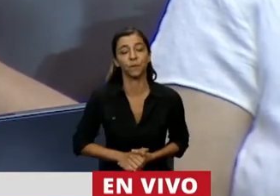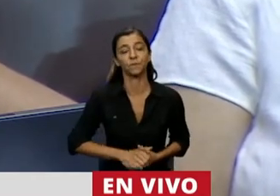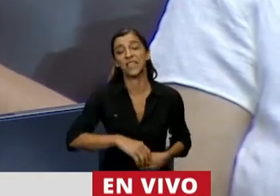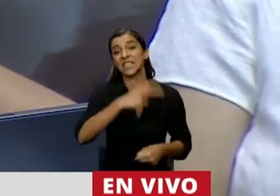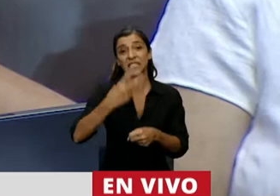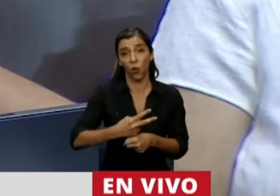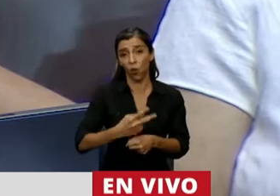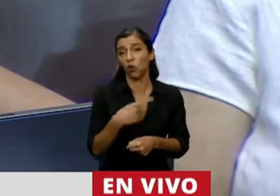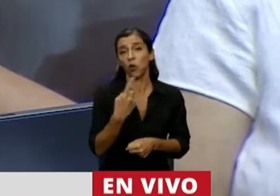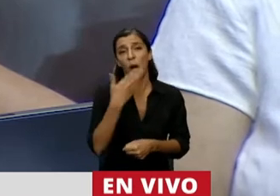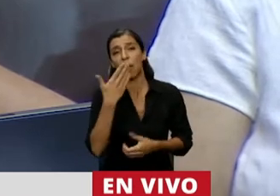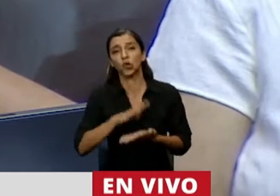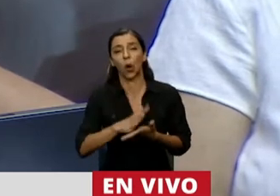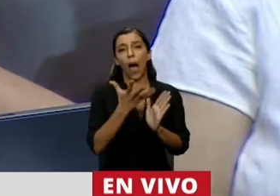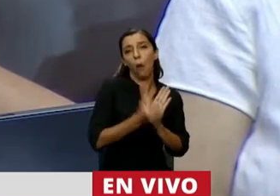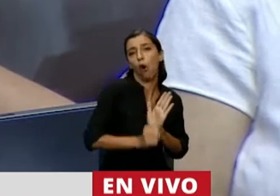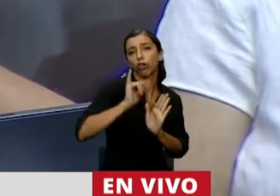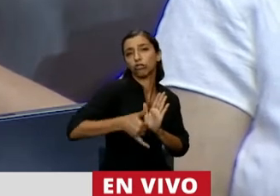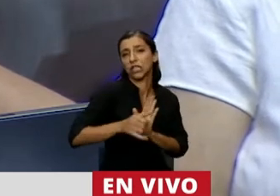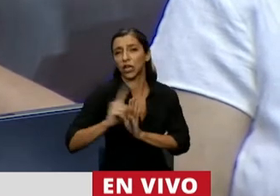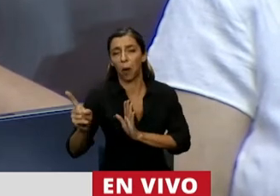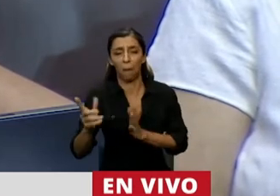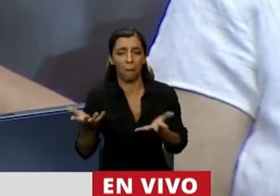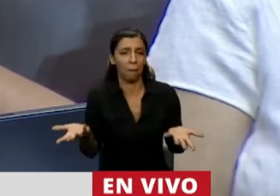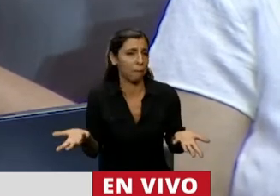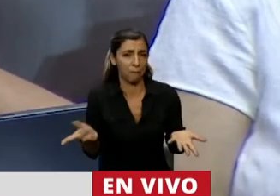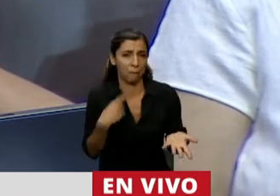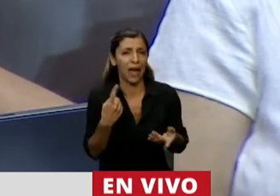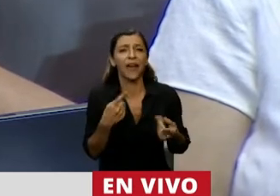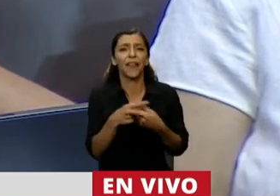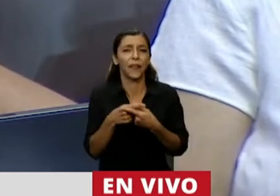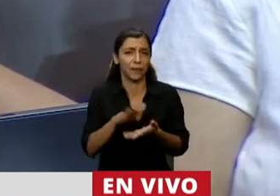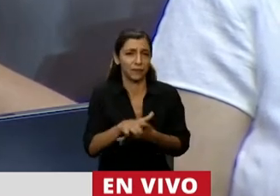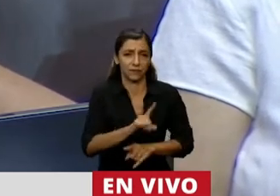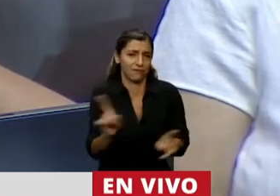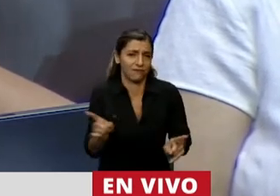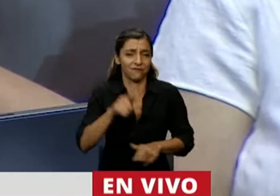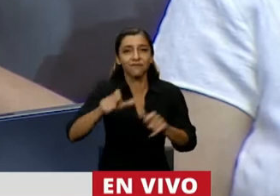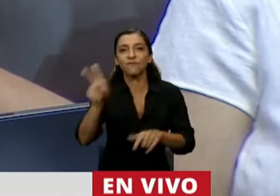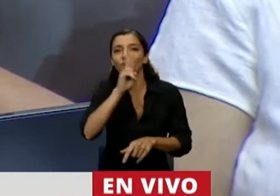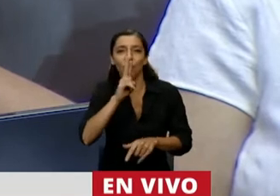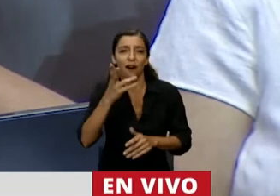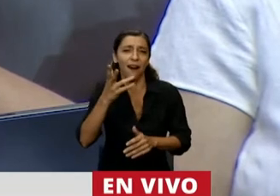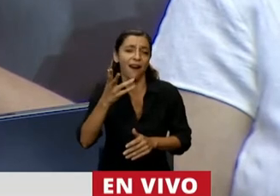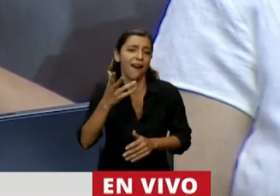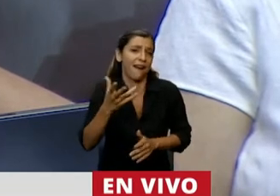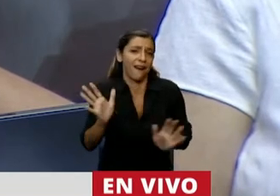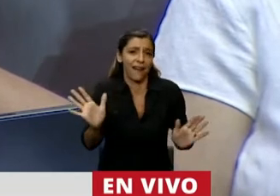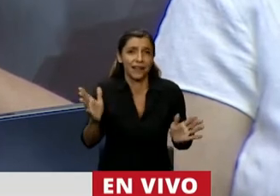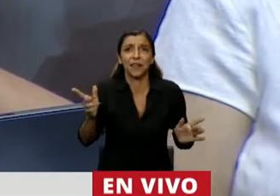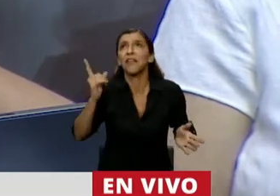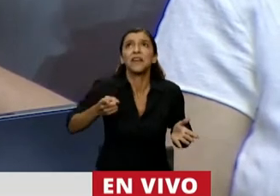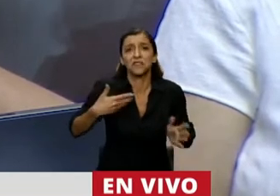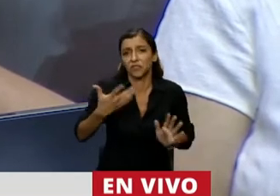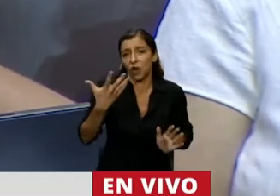aborto sí, aborto no. Los abortos existen, las mujeres abortan y cuando una mujer toma